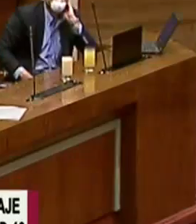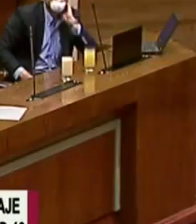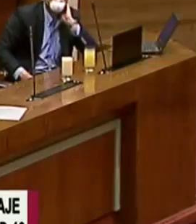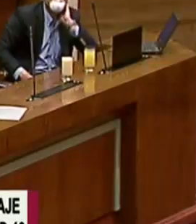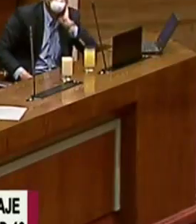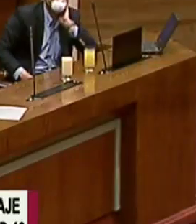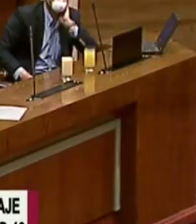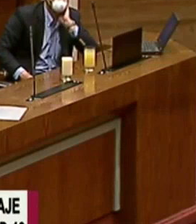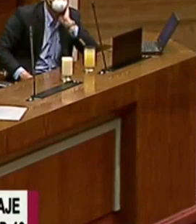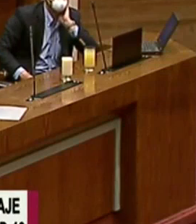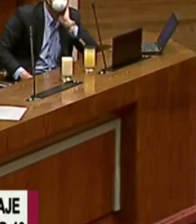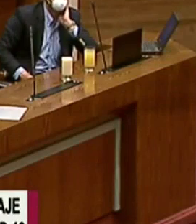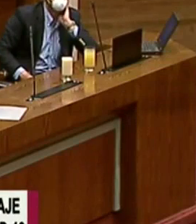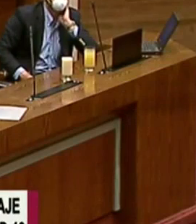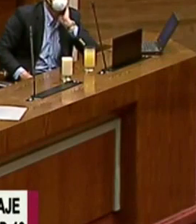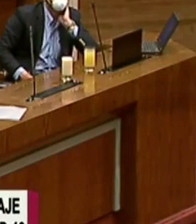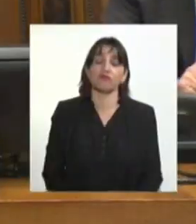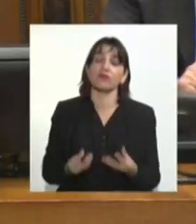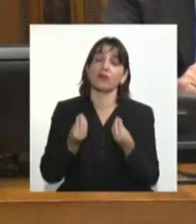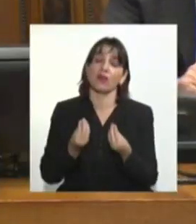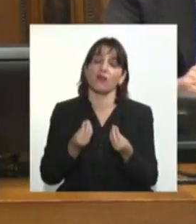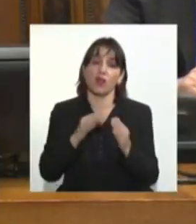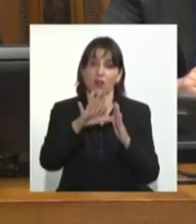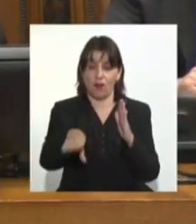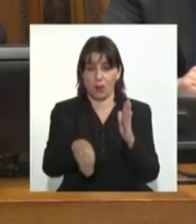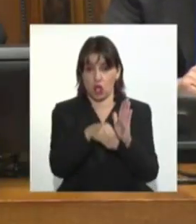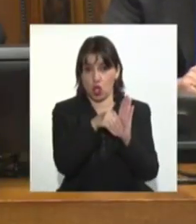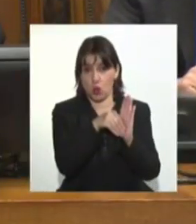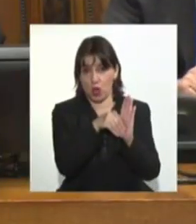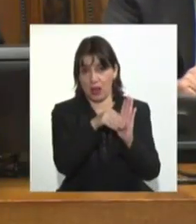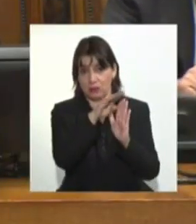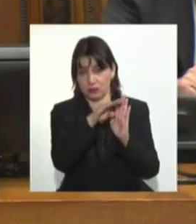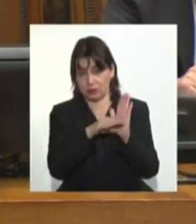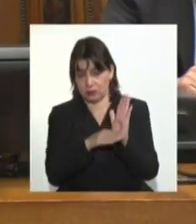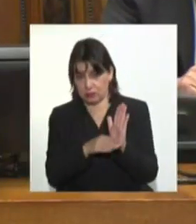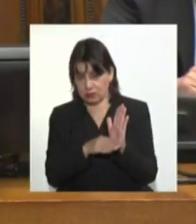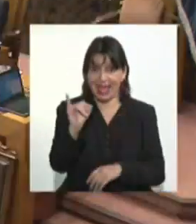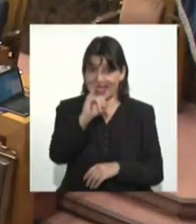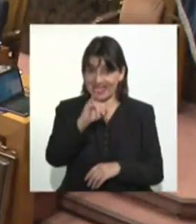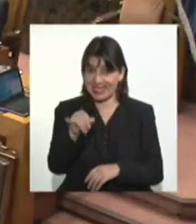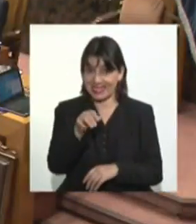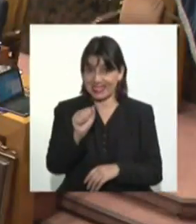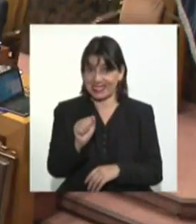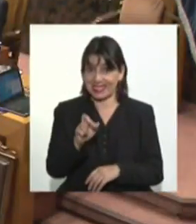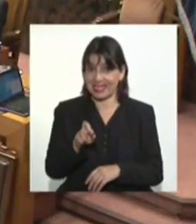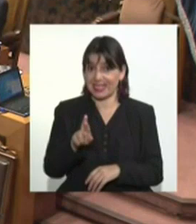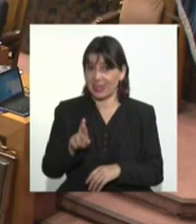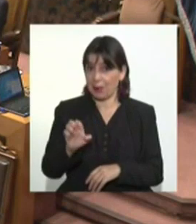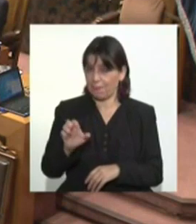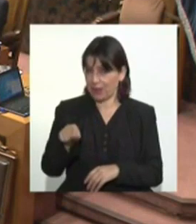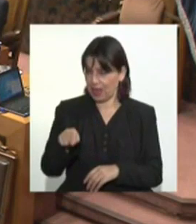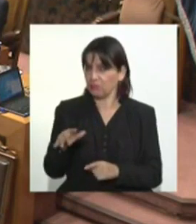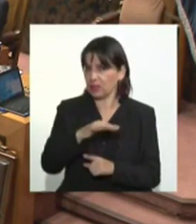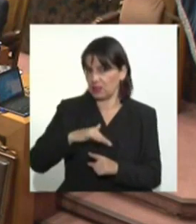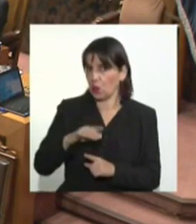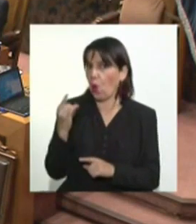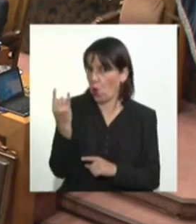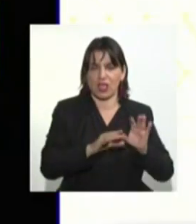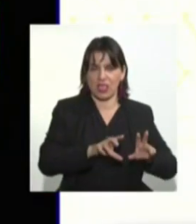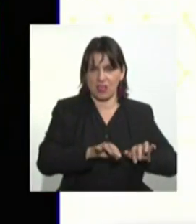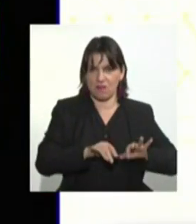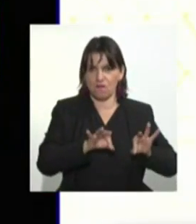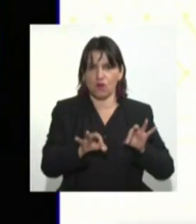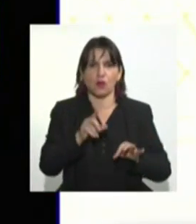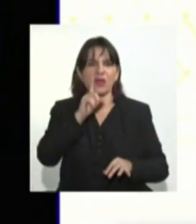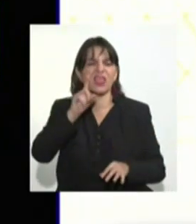iniciativa fuera despachada a ley. Algo similar había pasado más temprano en el Senado, donde también se aprobó el veto. Hubo